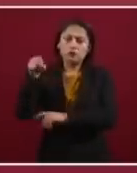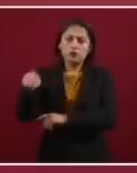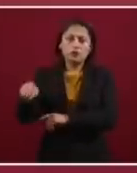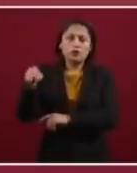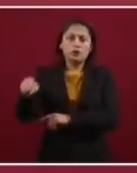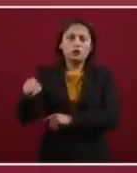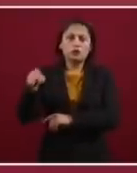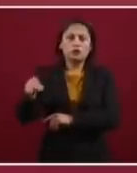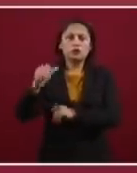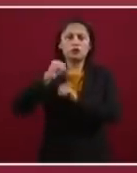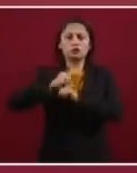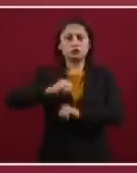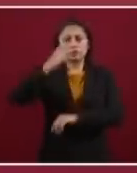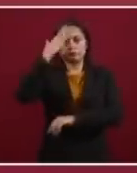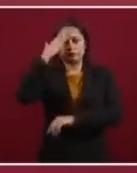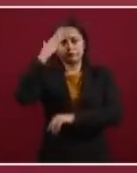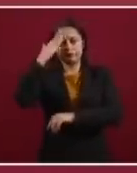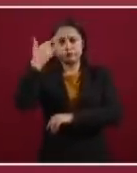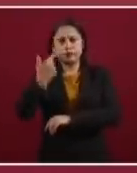guardia nacional